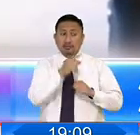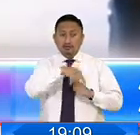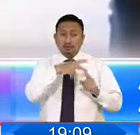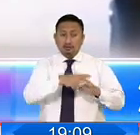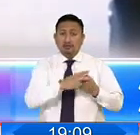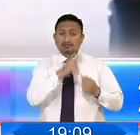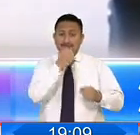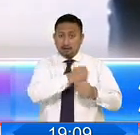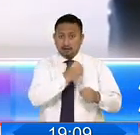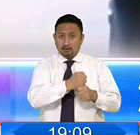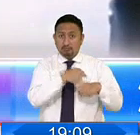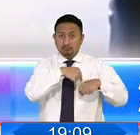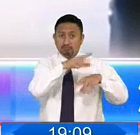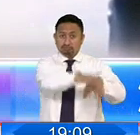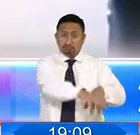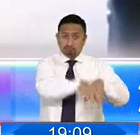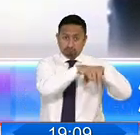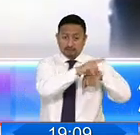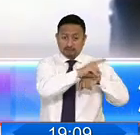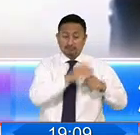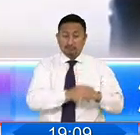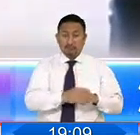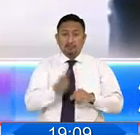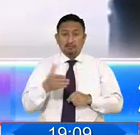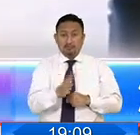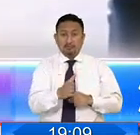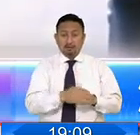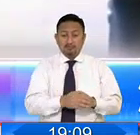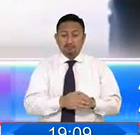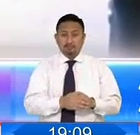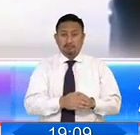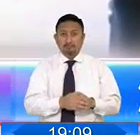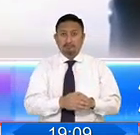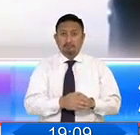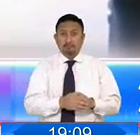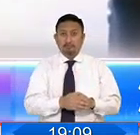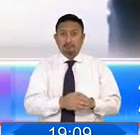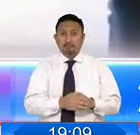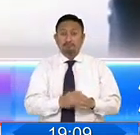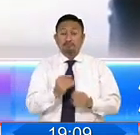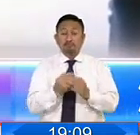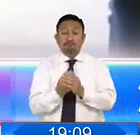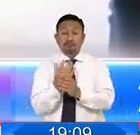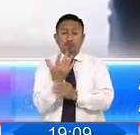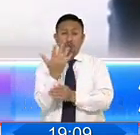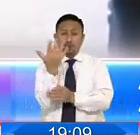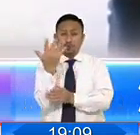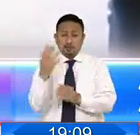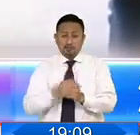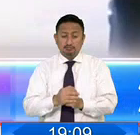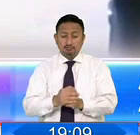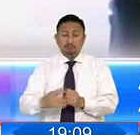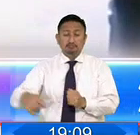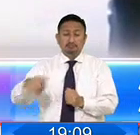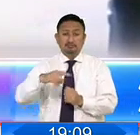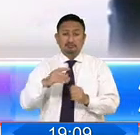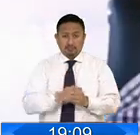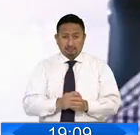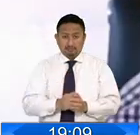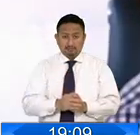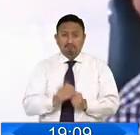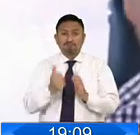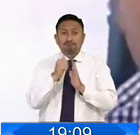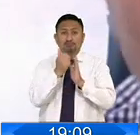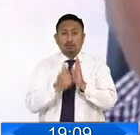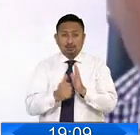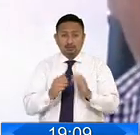que sería agrícola, pecuaria, producción de plantas nativas, plantas exóticas,